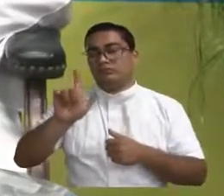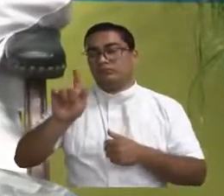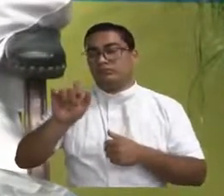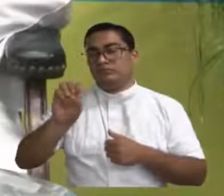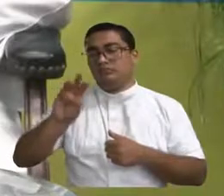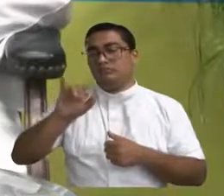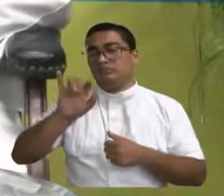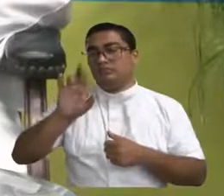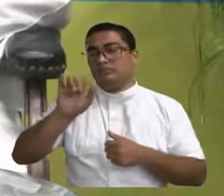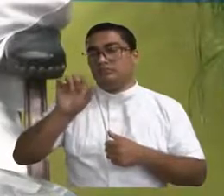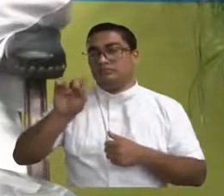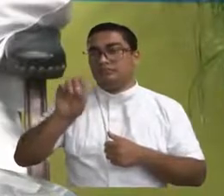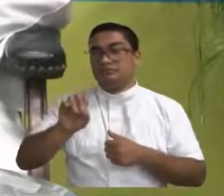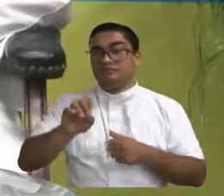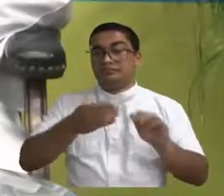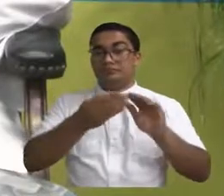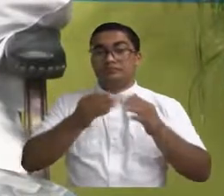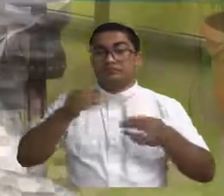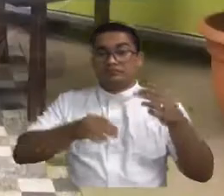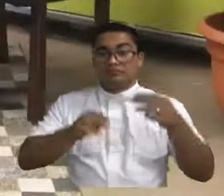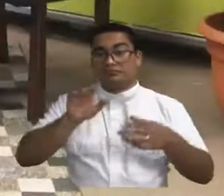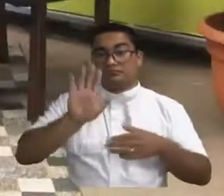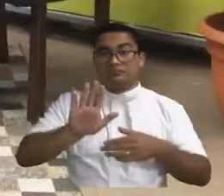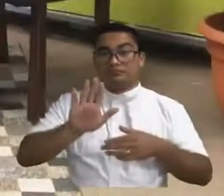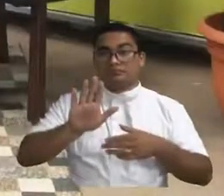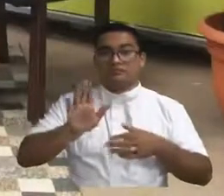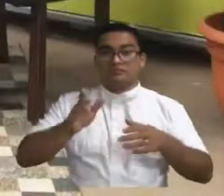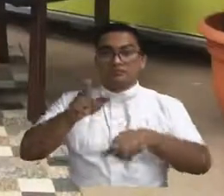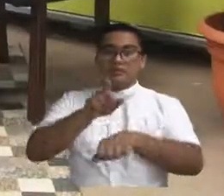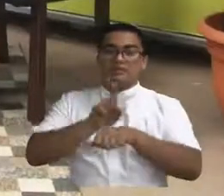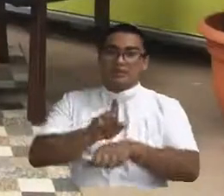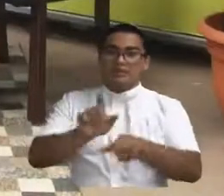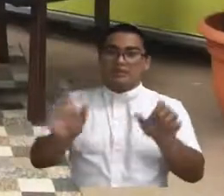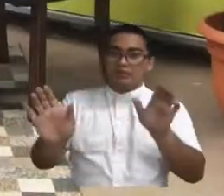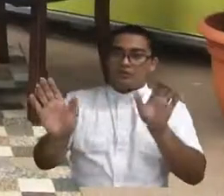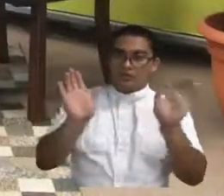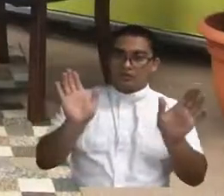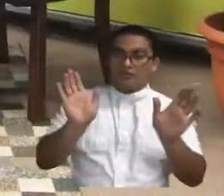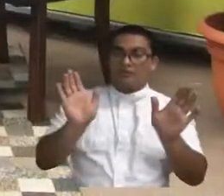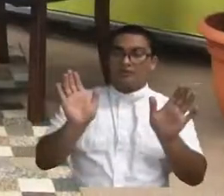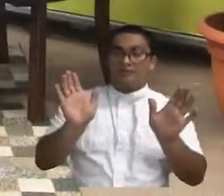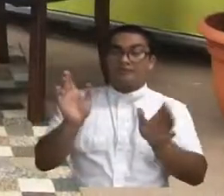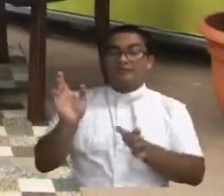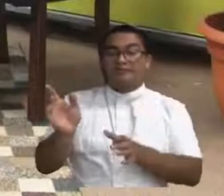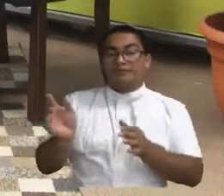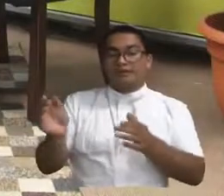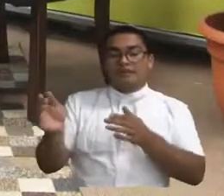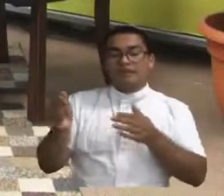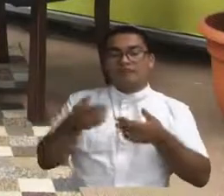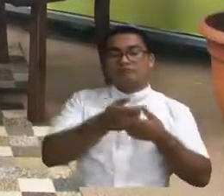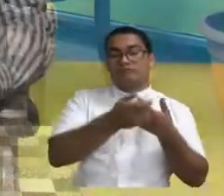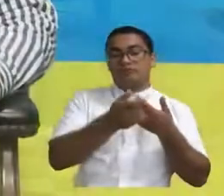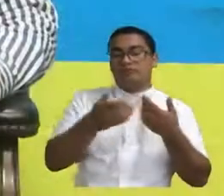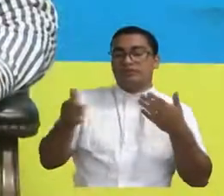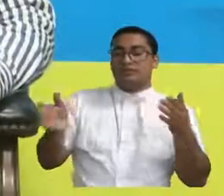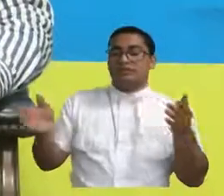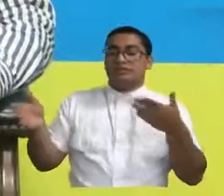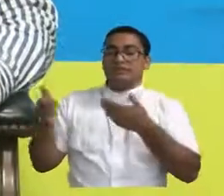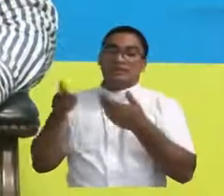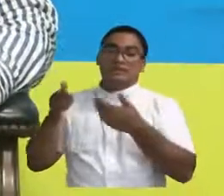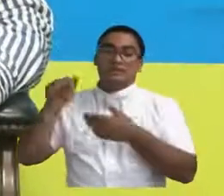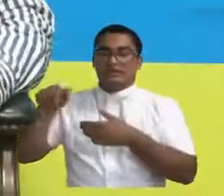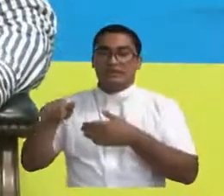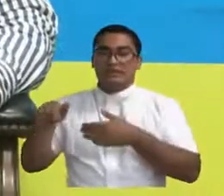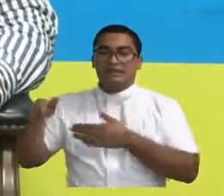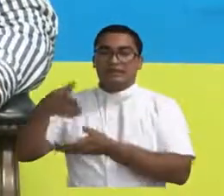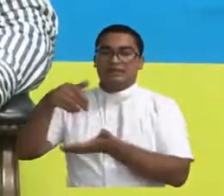a Los Bomberos, ¿va? Sí. Los Bomberos, el mercado Roberto Wembe, todo el mundo conoce. Doctora, la técnica que usted me acaba de decir antes